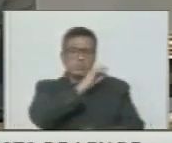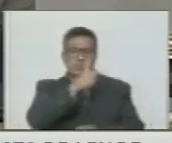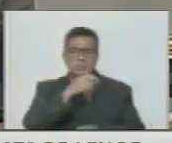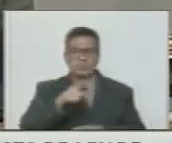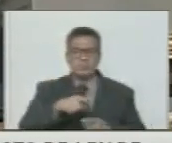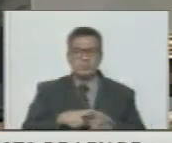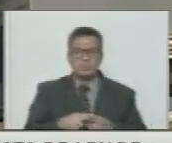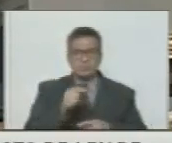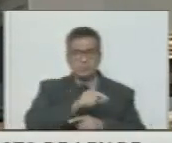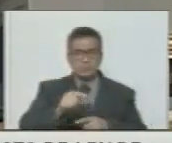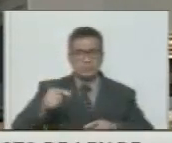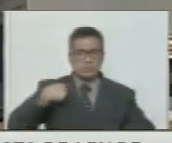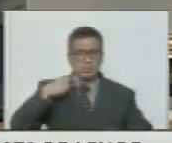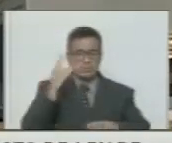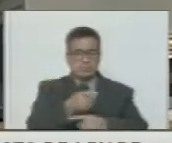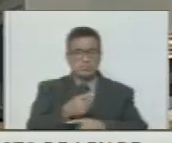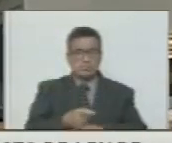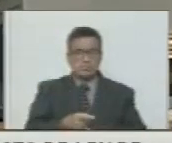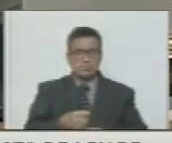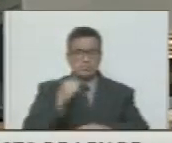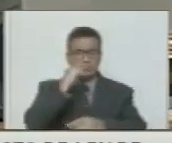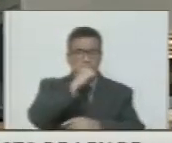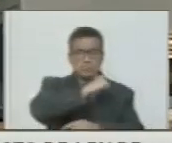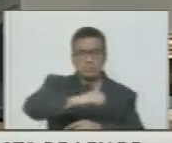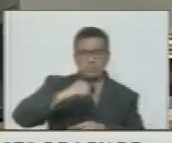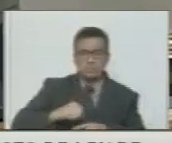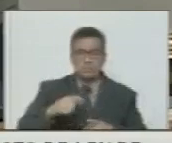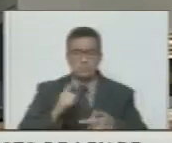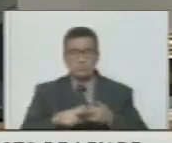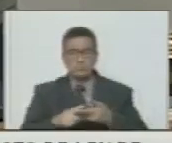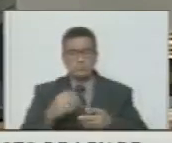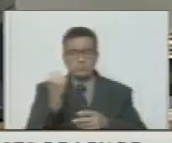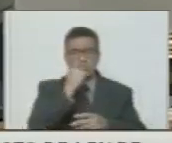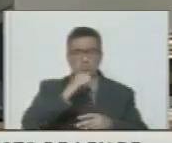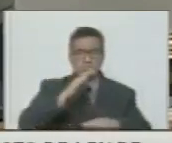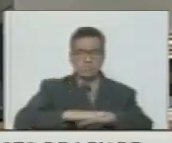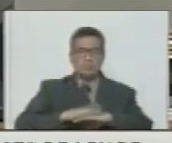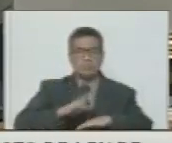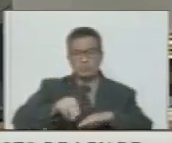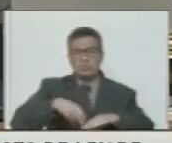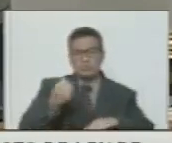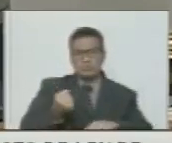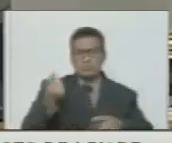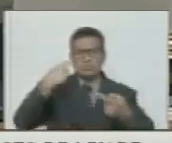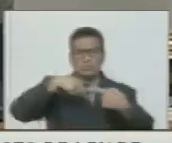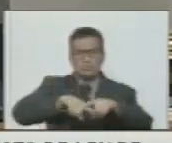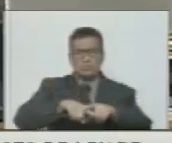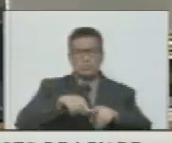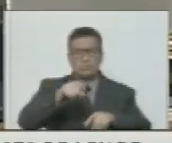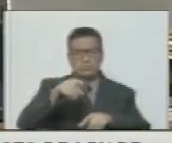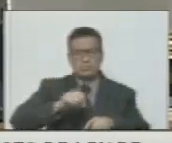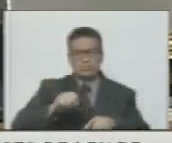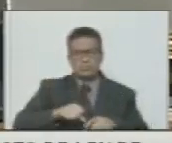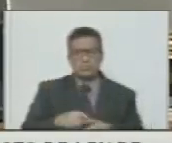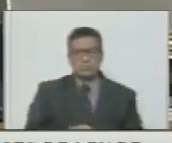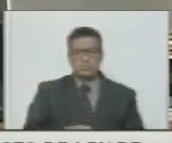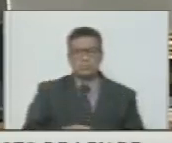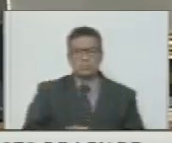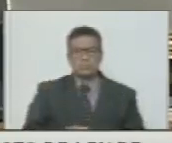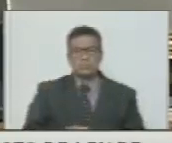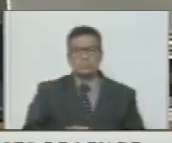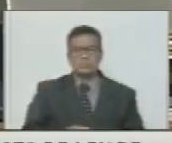Junta Directiva. Pero una persona que haya sido condenada por homicidio preterintencional o homicidio culposo sí puede ser miembro de esa, sí